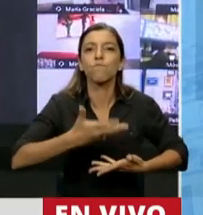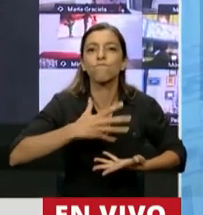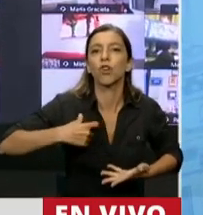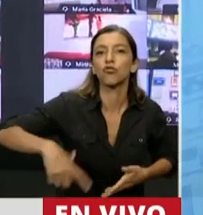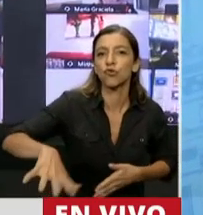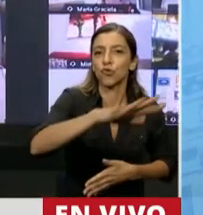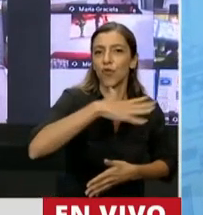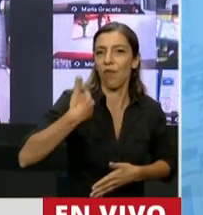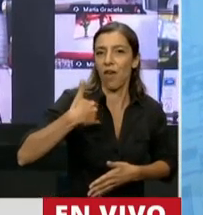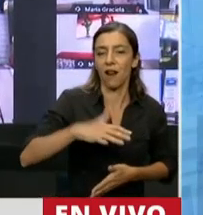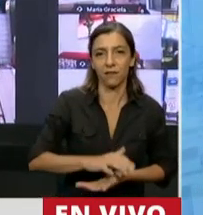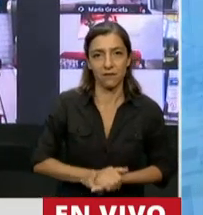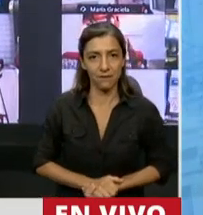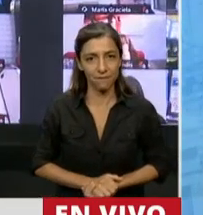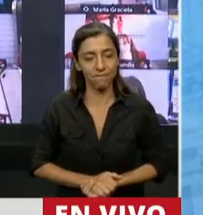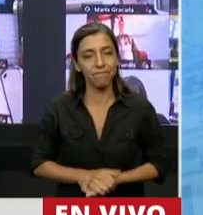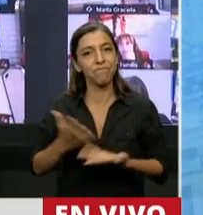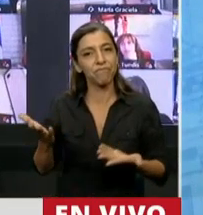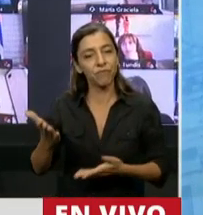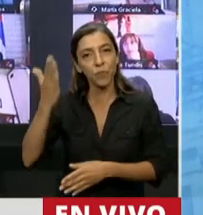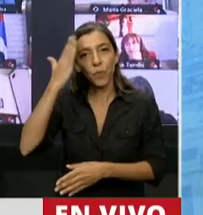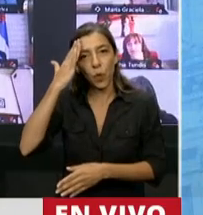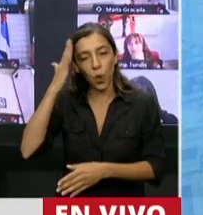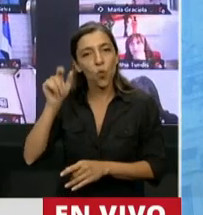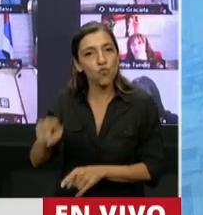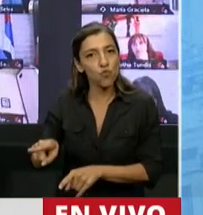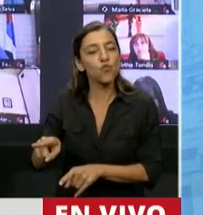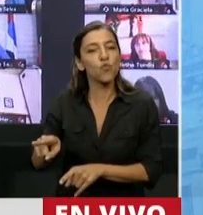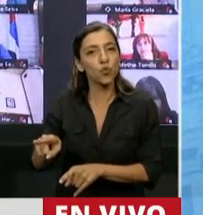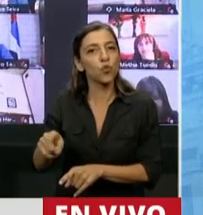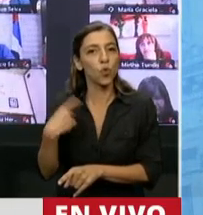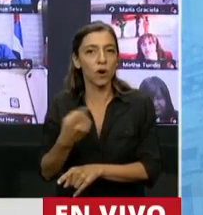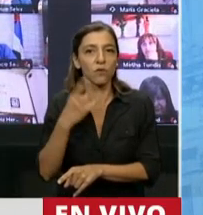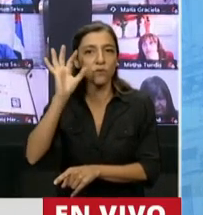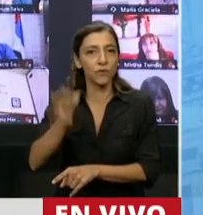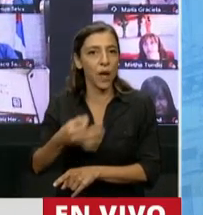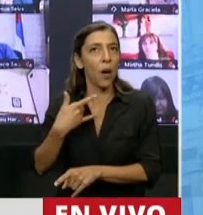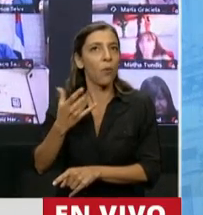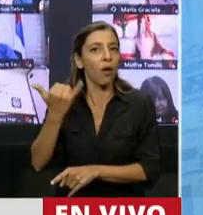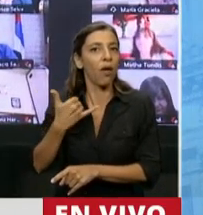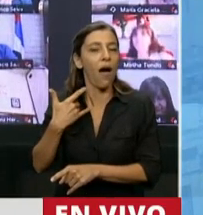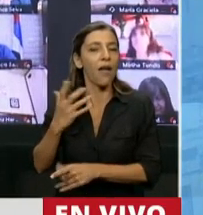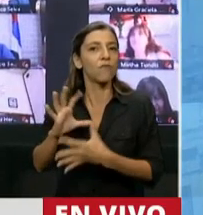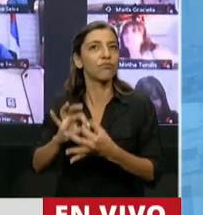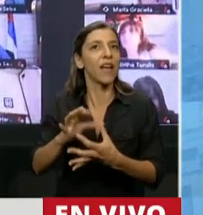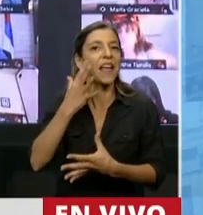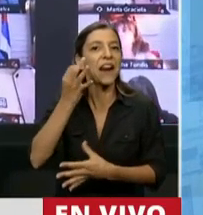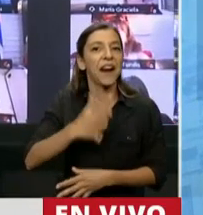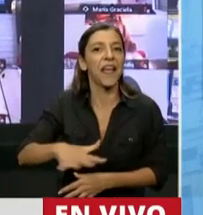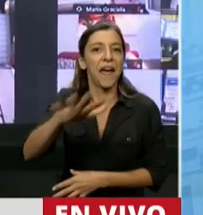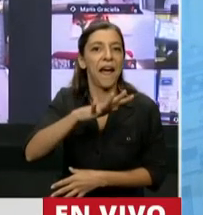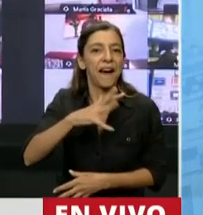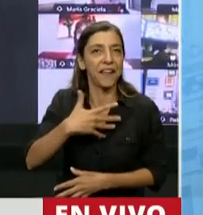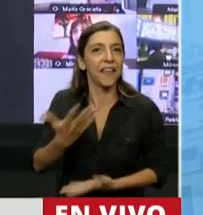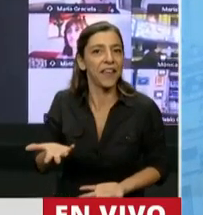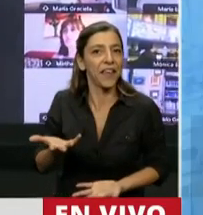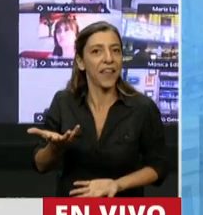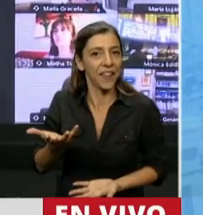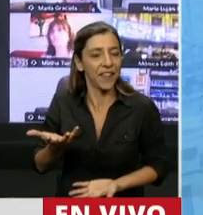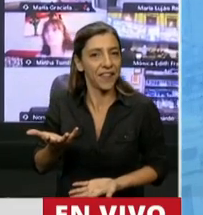la definición de cultura como todo aquel hecho humano que modifica la realidad, porque me parece que es el más amplio que podemos